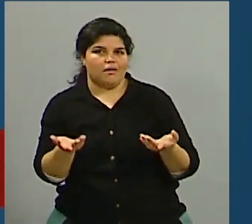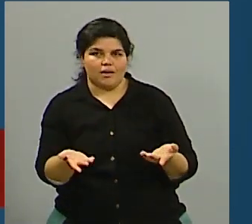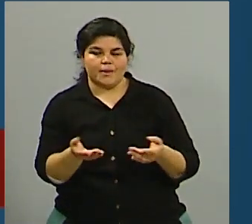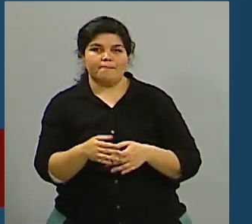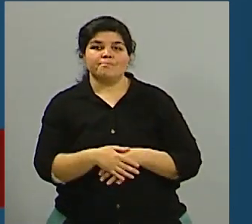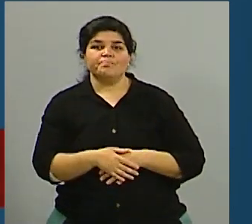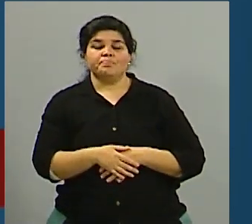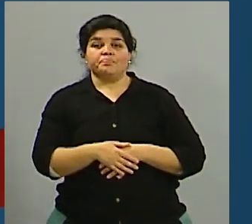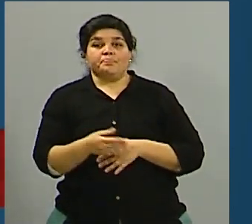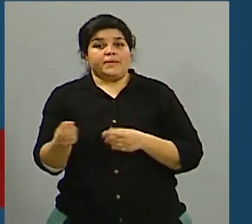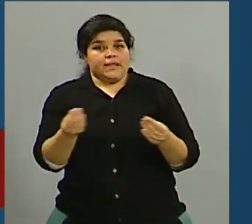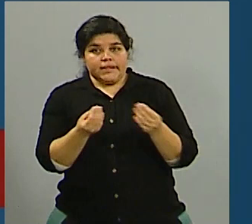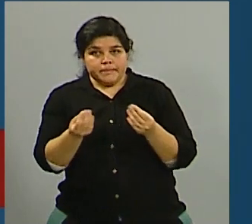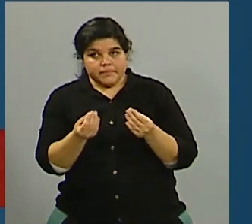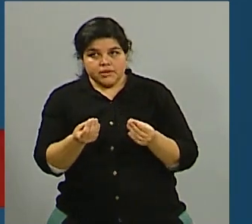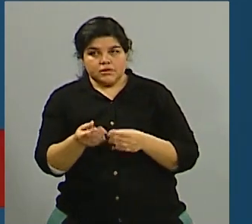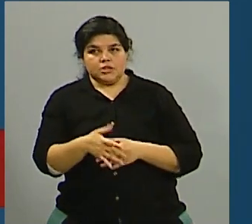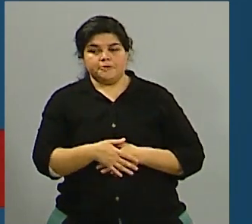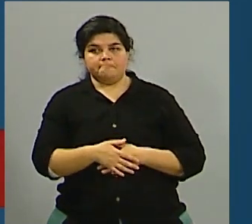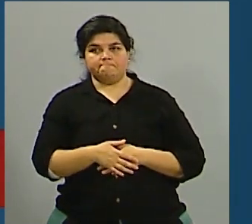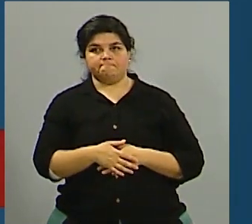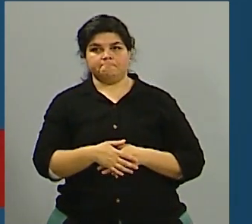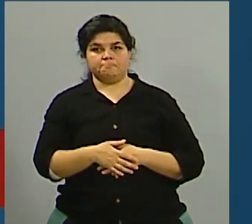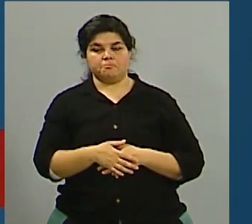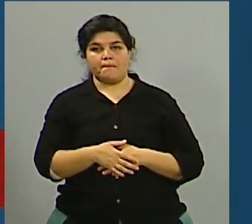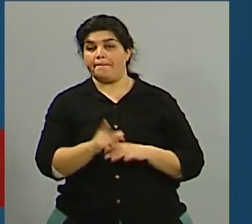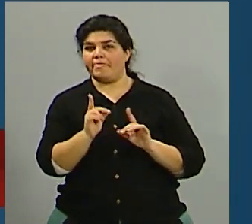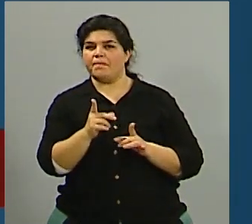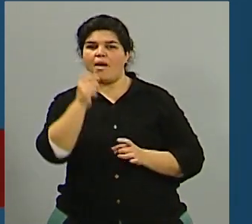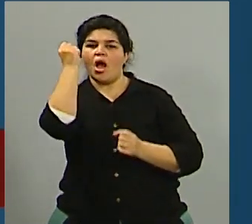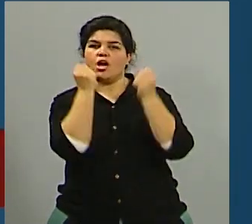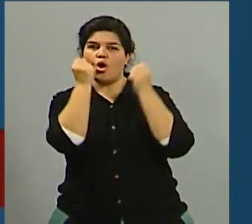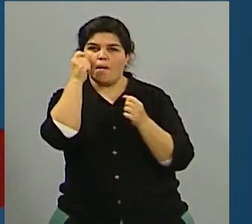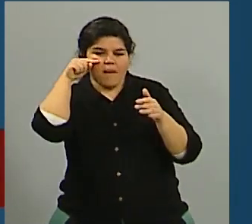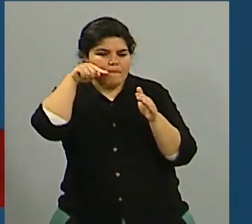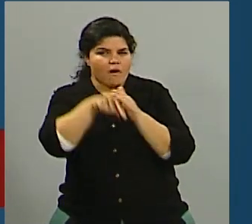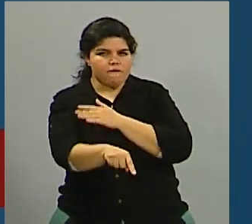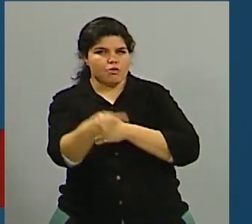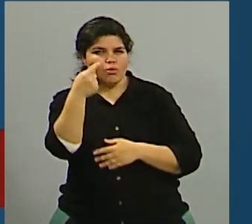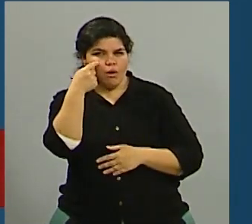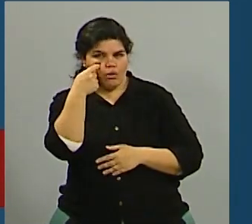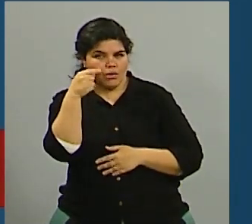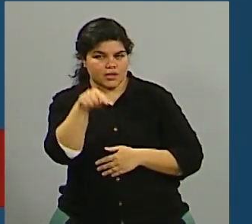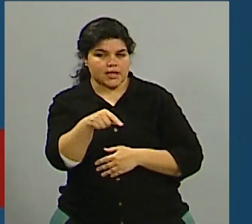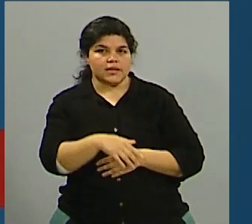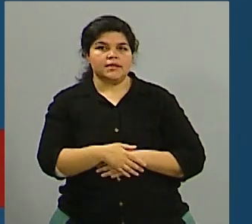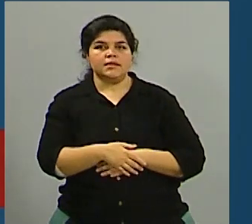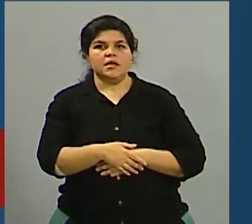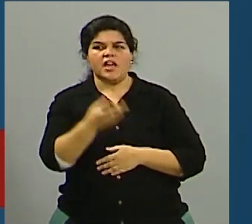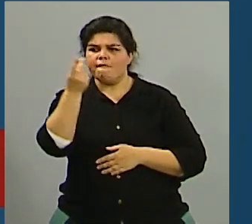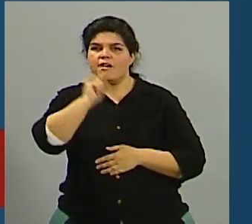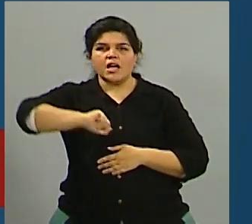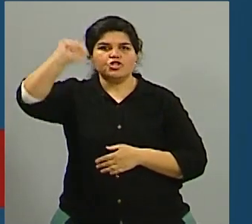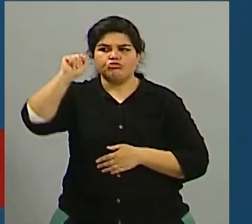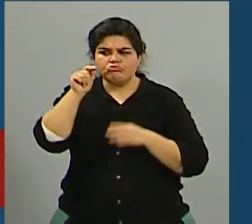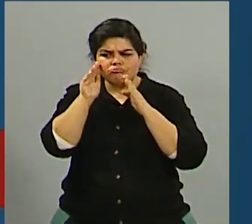digamos, conocimiento, digamos, profundo de la economía, el tema de la inflación es una preocupación para los argentinos. ¿Qué puede